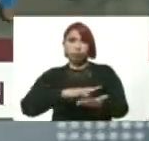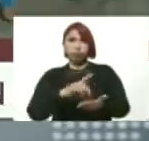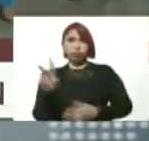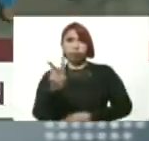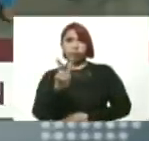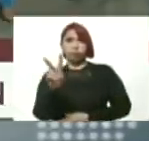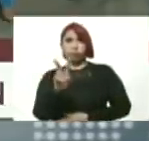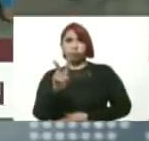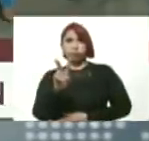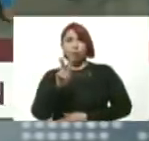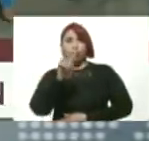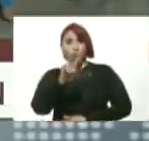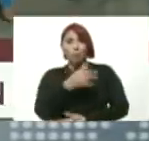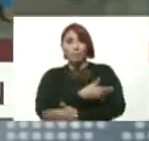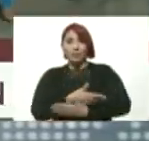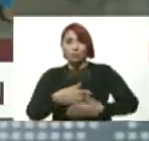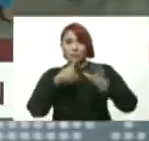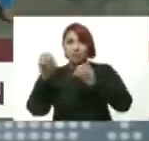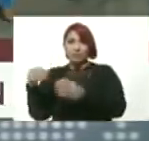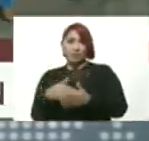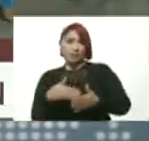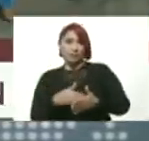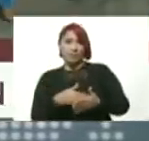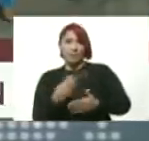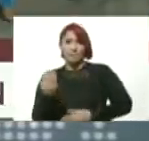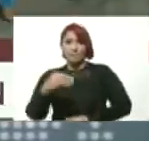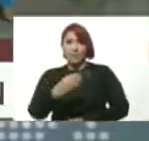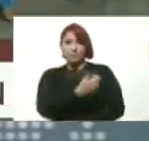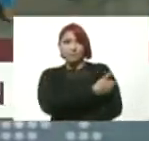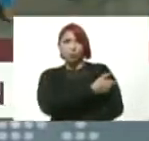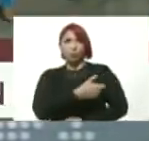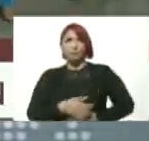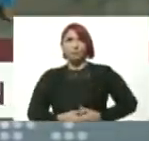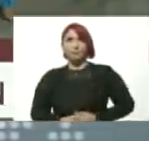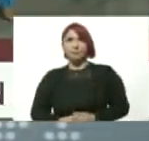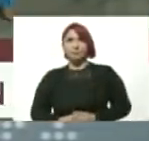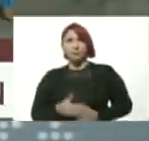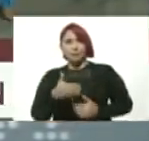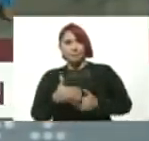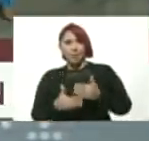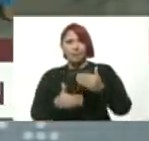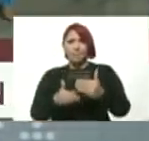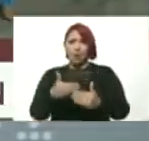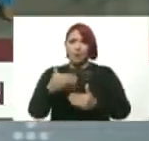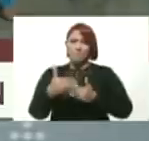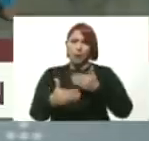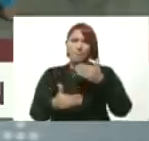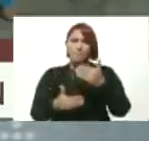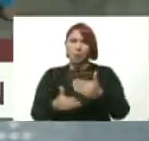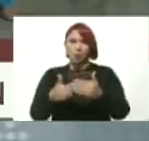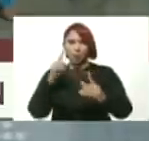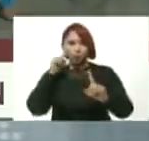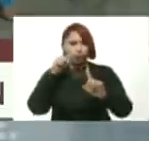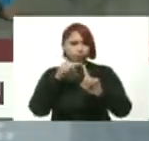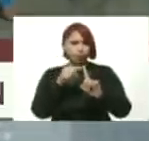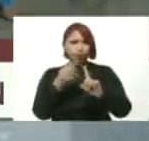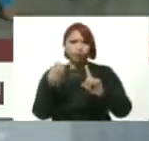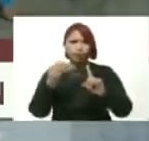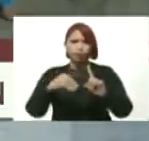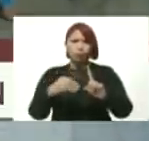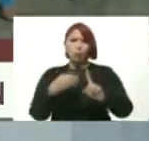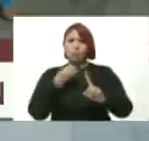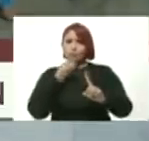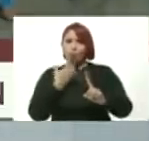2 millones 600 mil vacunas más poco a poco vamos lejos a buen